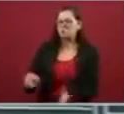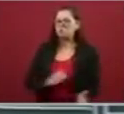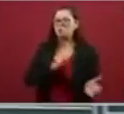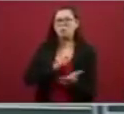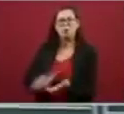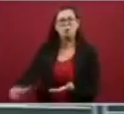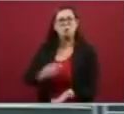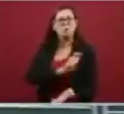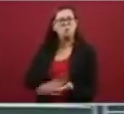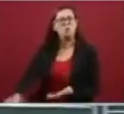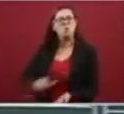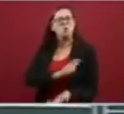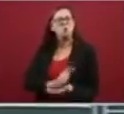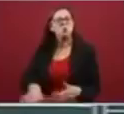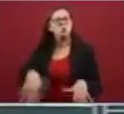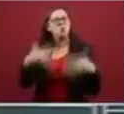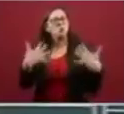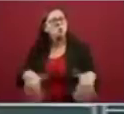la historia.